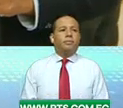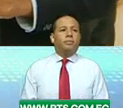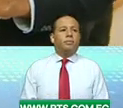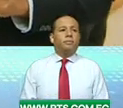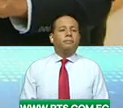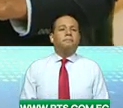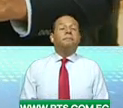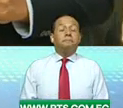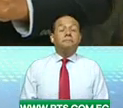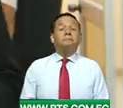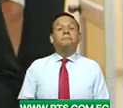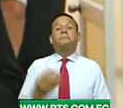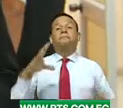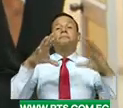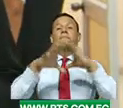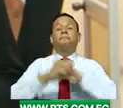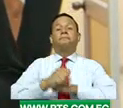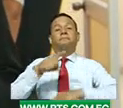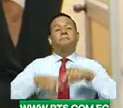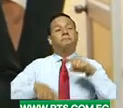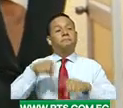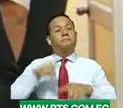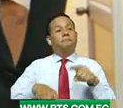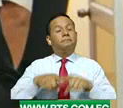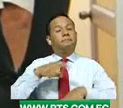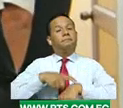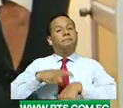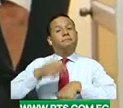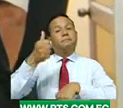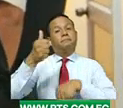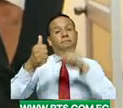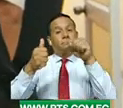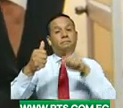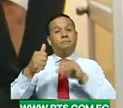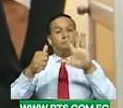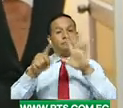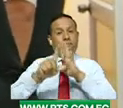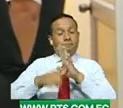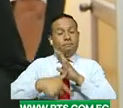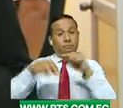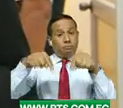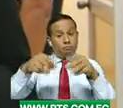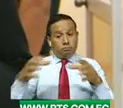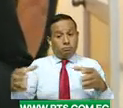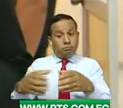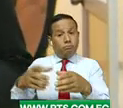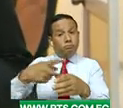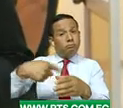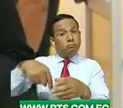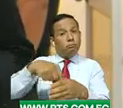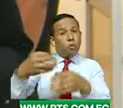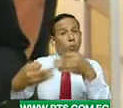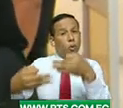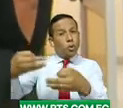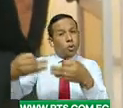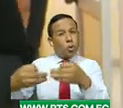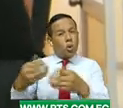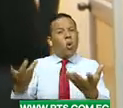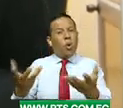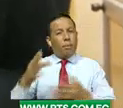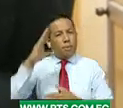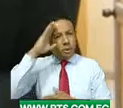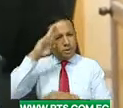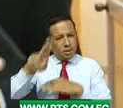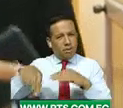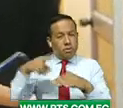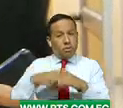Así es, buenas noches, Adriana, amigos televidentes, 22 horas con 5 minutos aquí en la unidad de flagrancia. Hemos conversado con aquel ciudadano que le